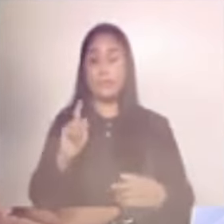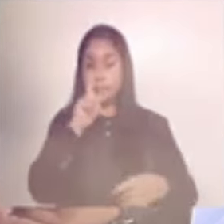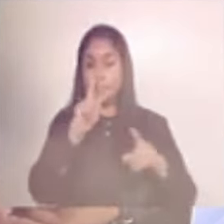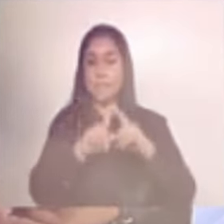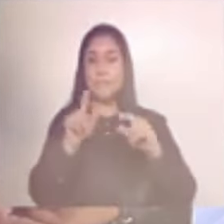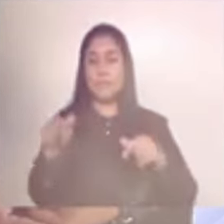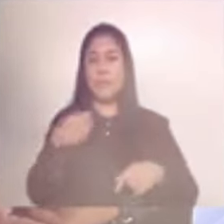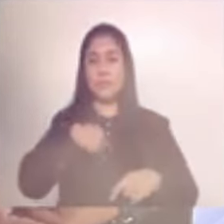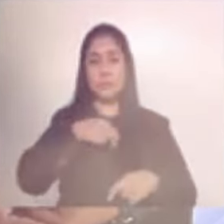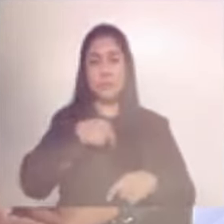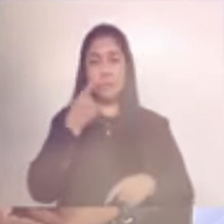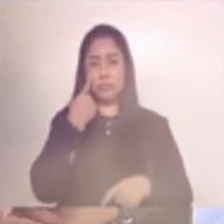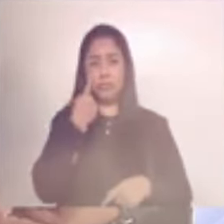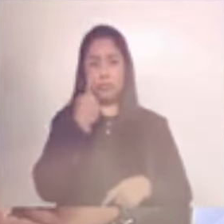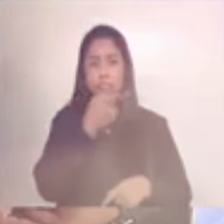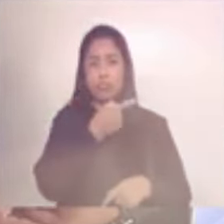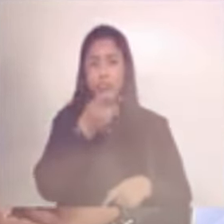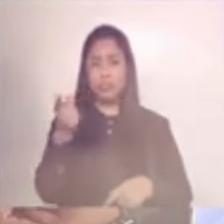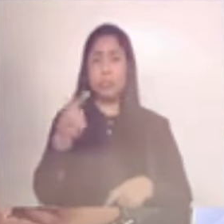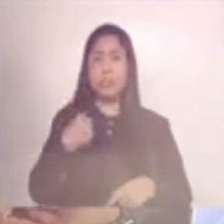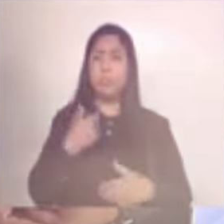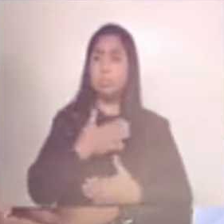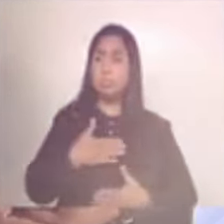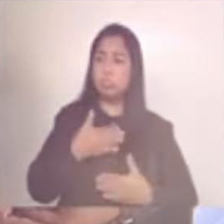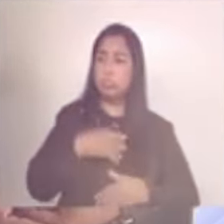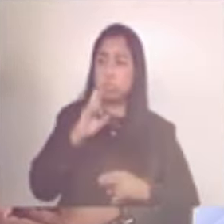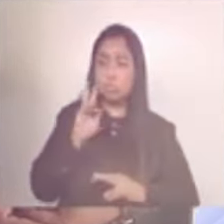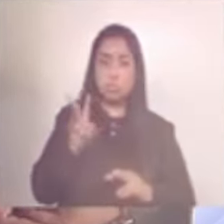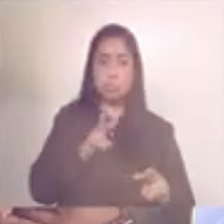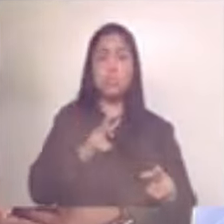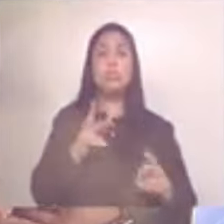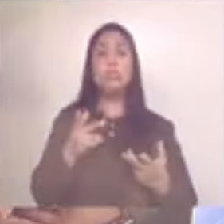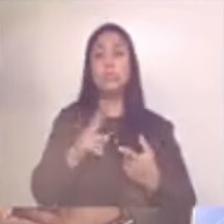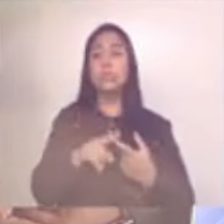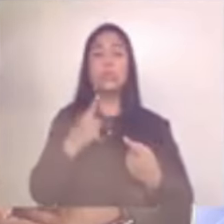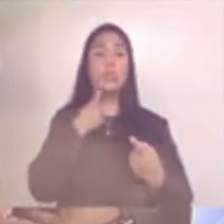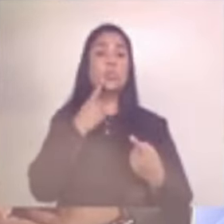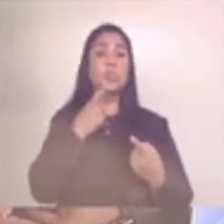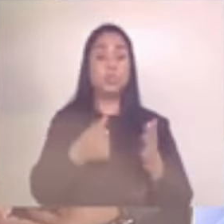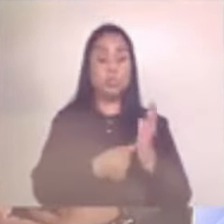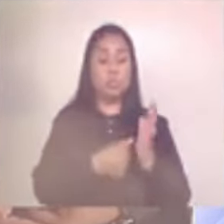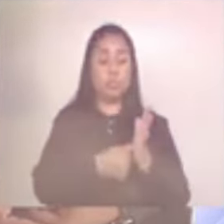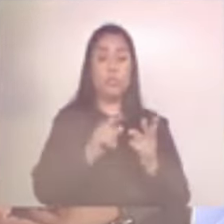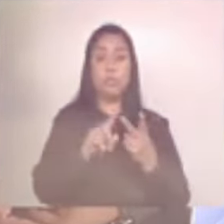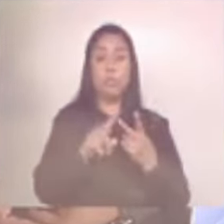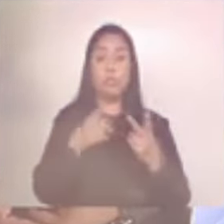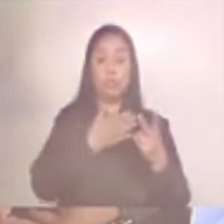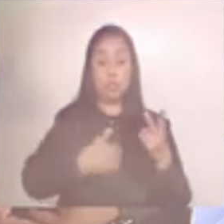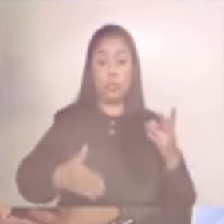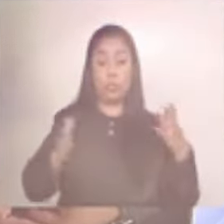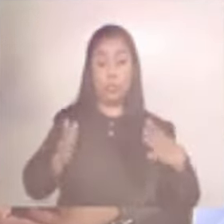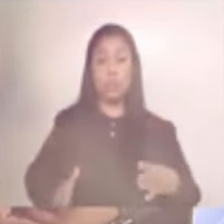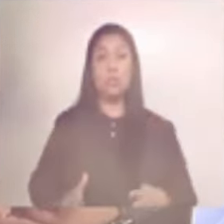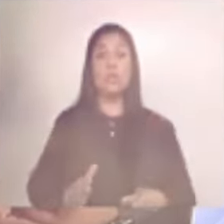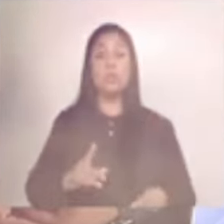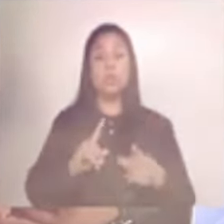hemos estado viendo con mucha complacencia que tanto las autoridades municipales como la gobernatura,